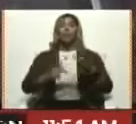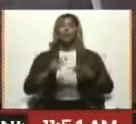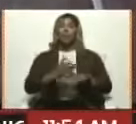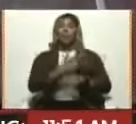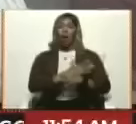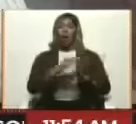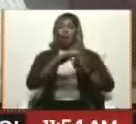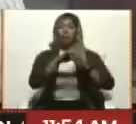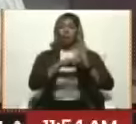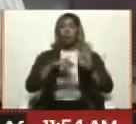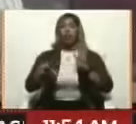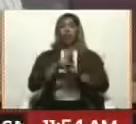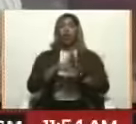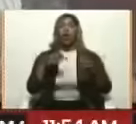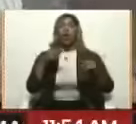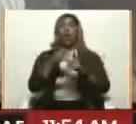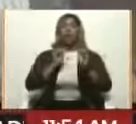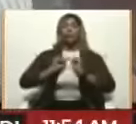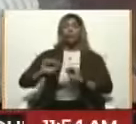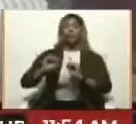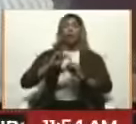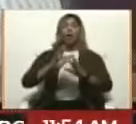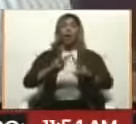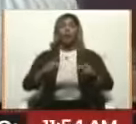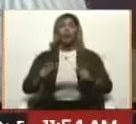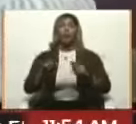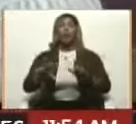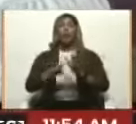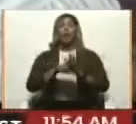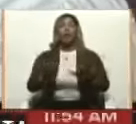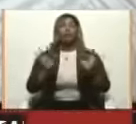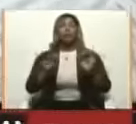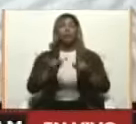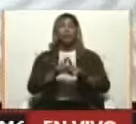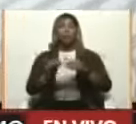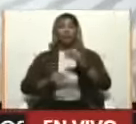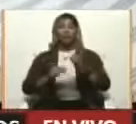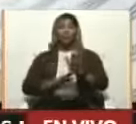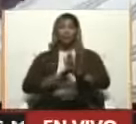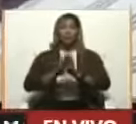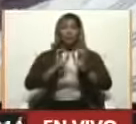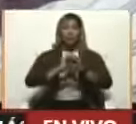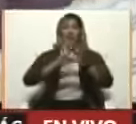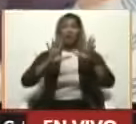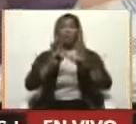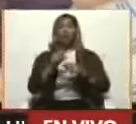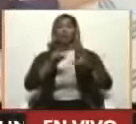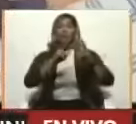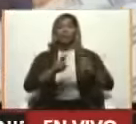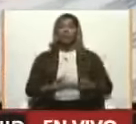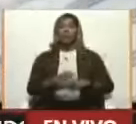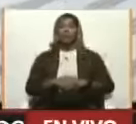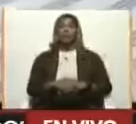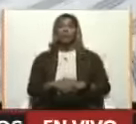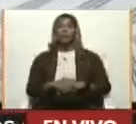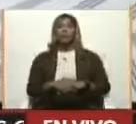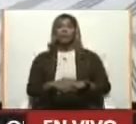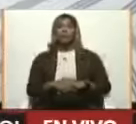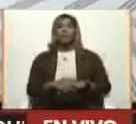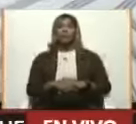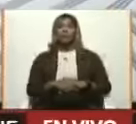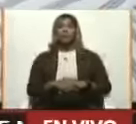previstos en la Ley contra la Corrupción y las leyes especiales en aras de lograr la celeridad y efectividad en los actos